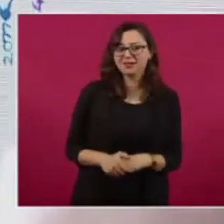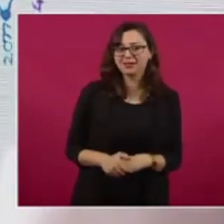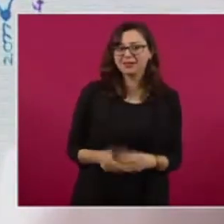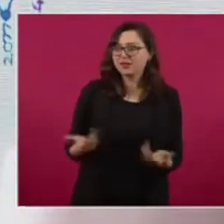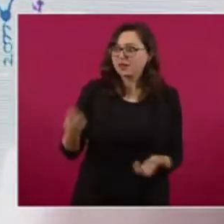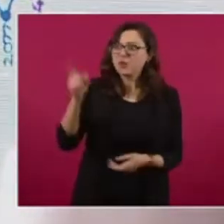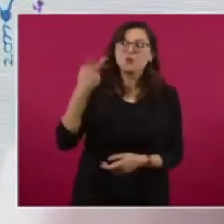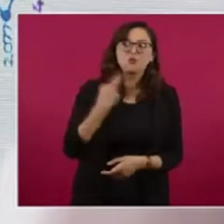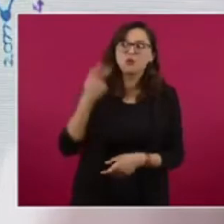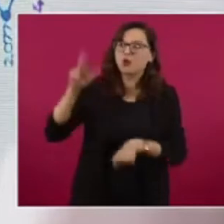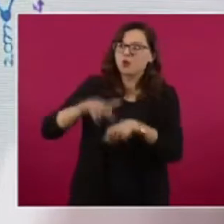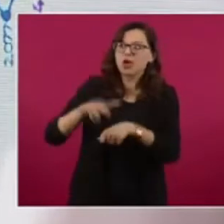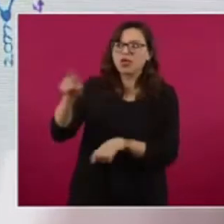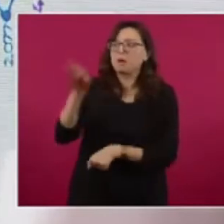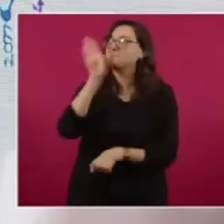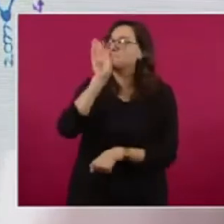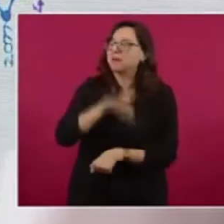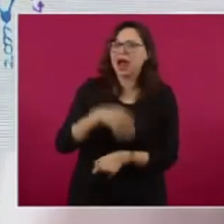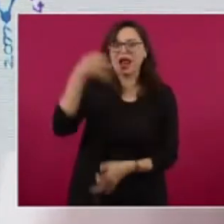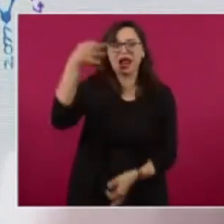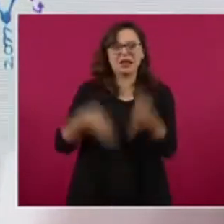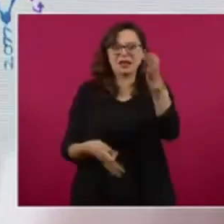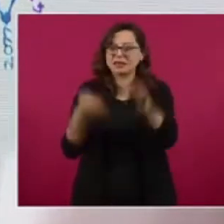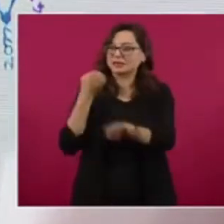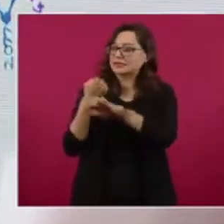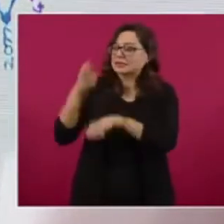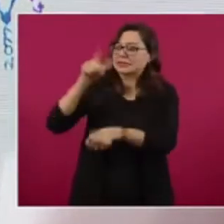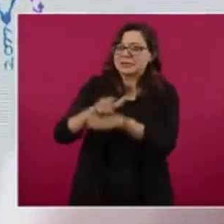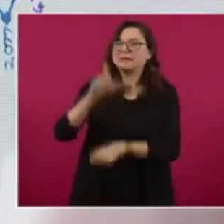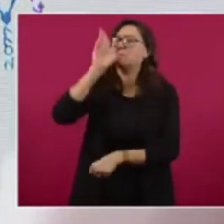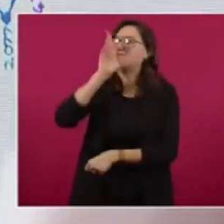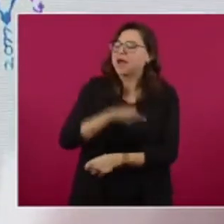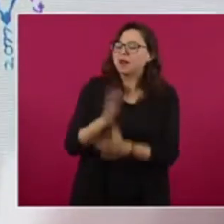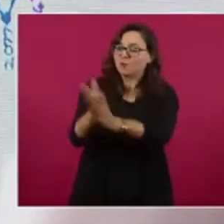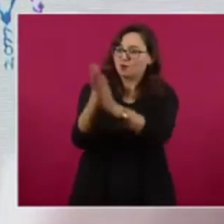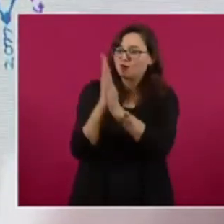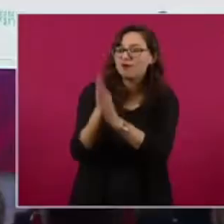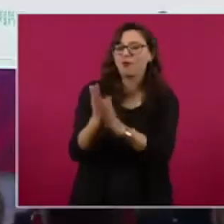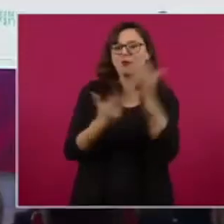sobre el funcionamiento de la Fiscalía Estatal,